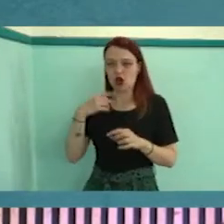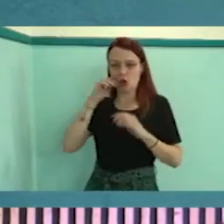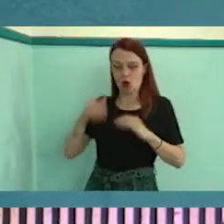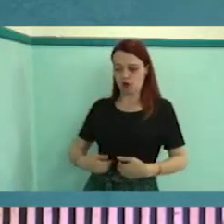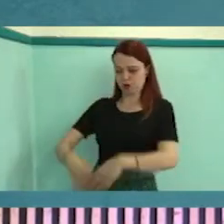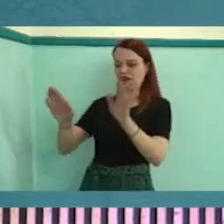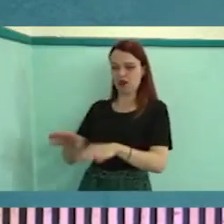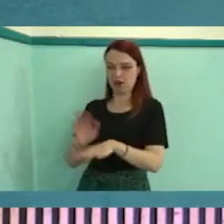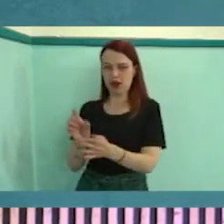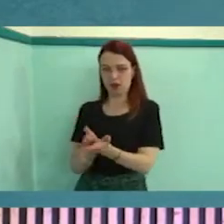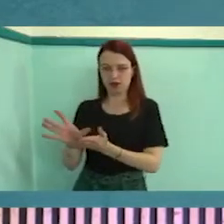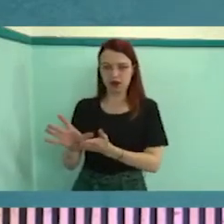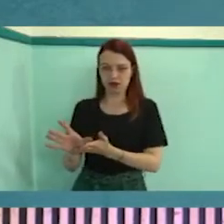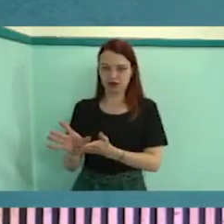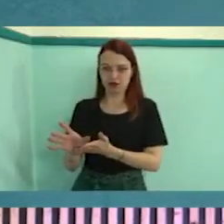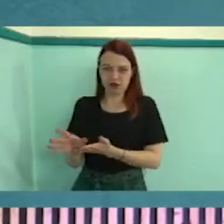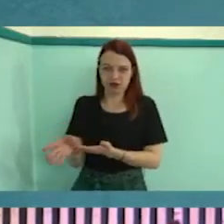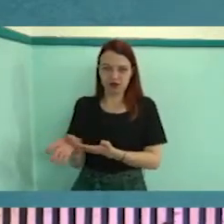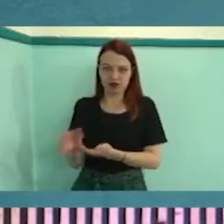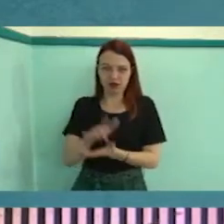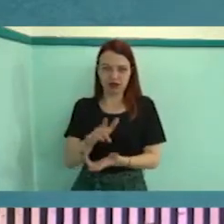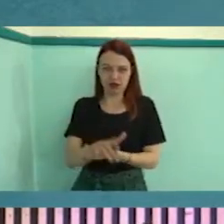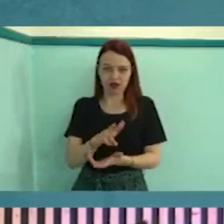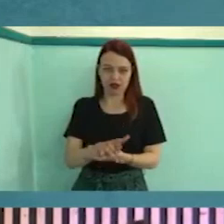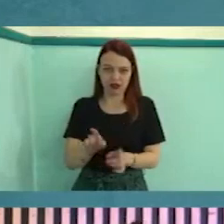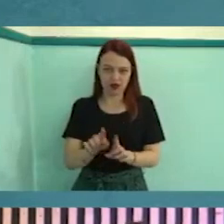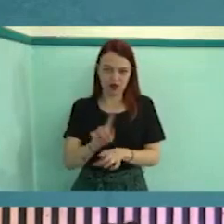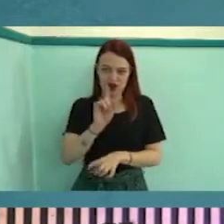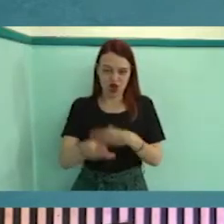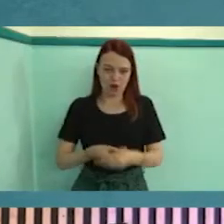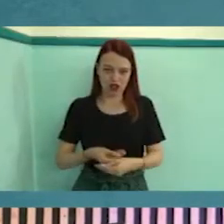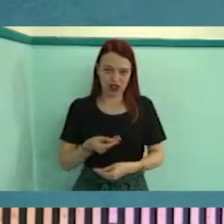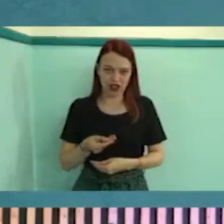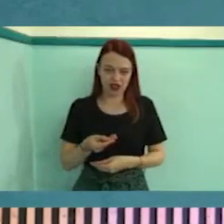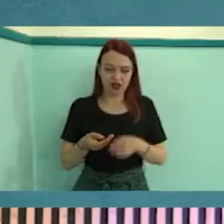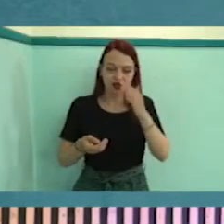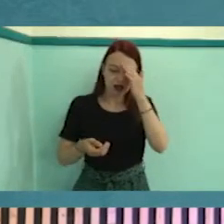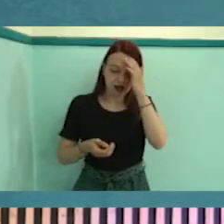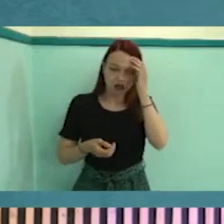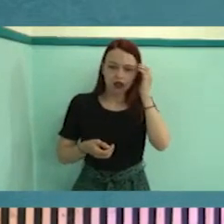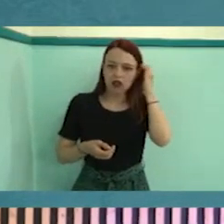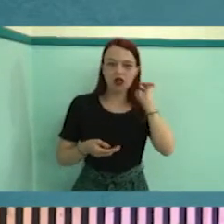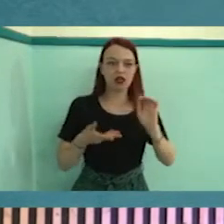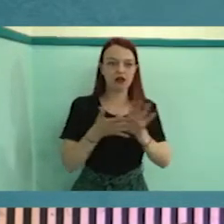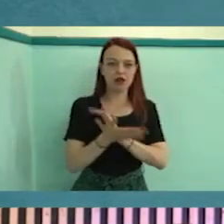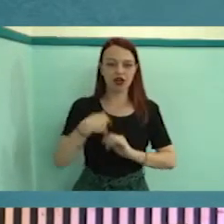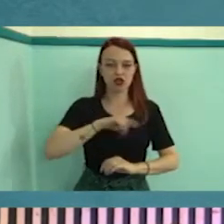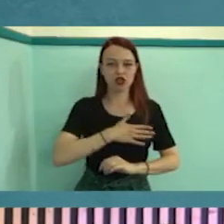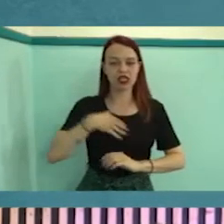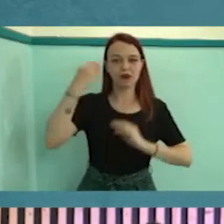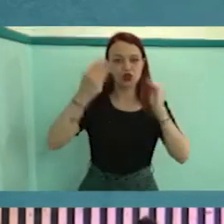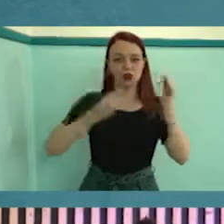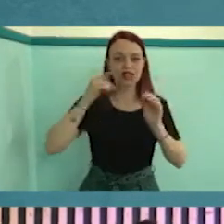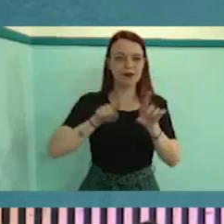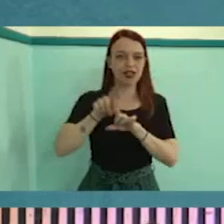miedo no no os preocupéis no va a pasar nada de eso lo que queremos es desarrollar un espíritu crítico y un pensamiento